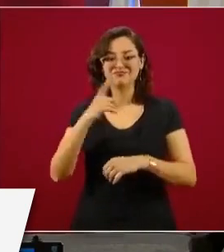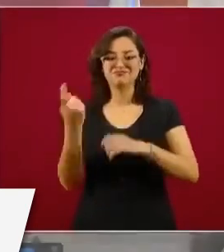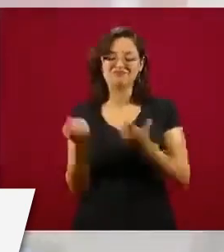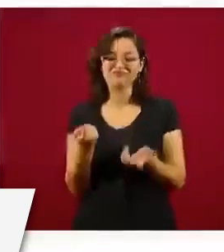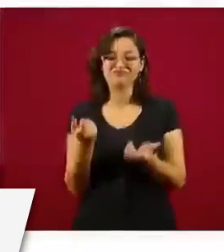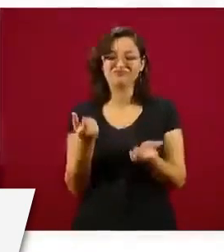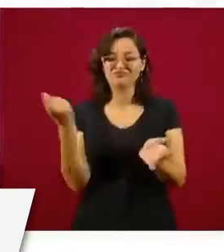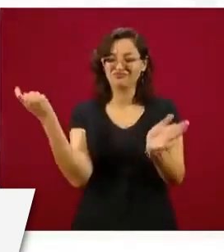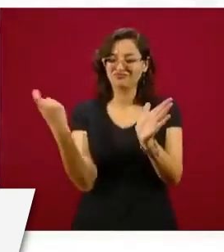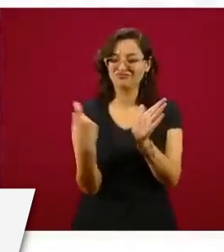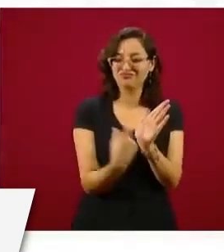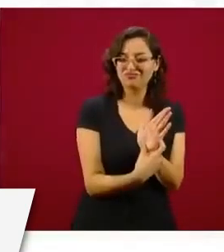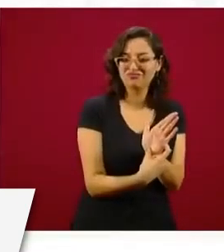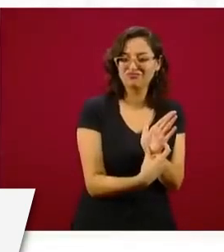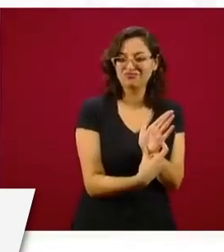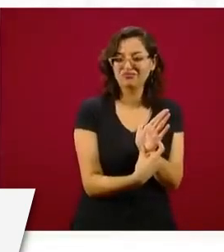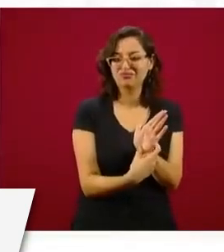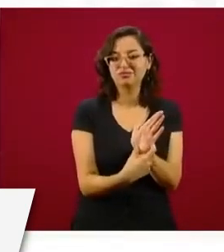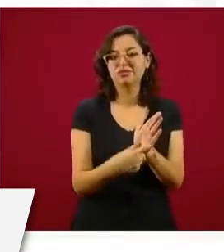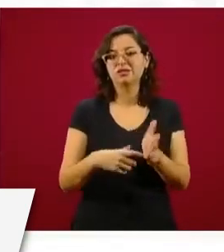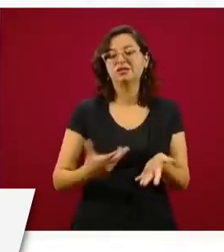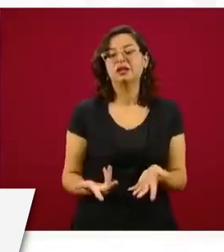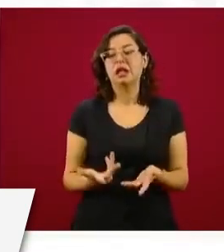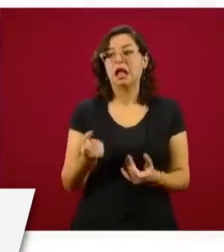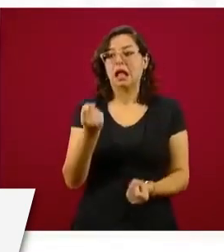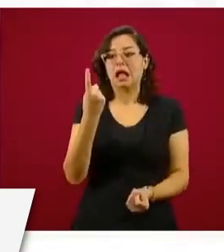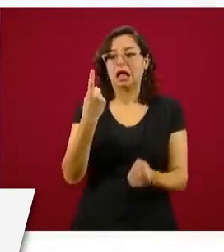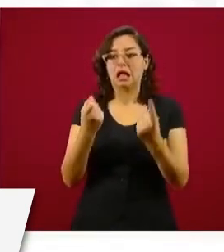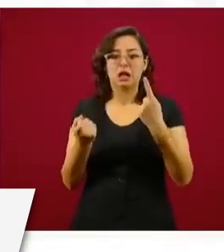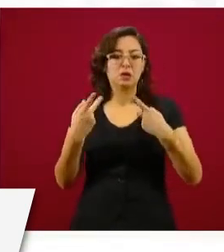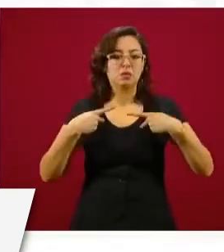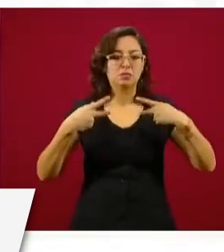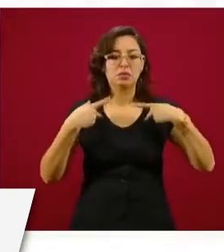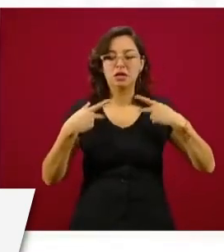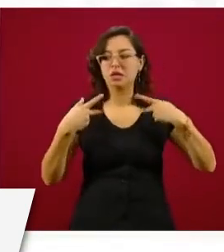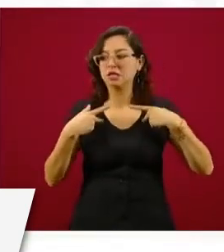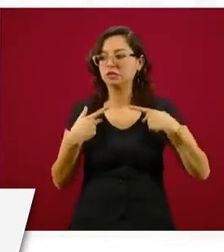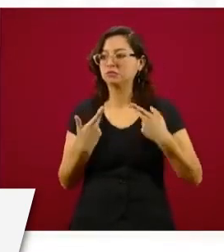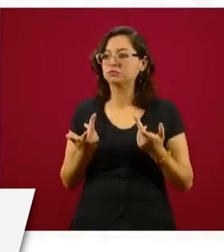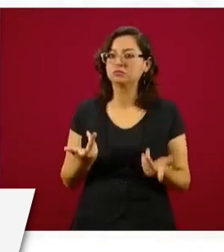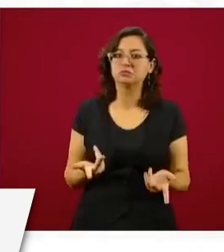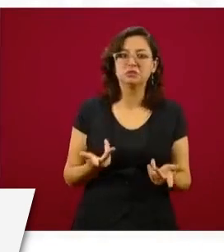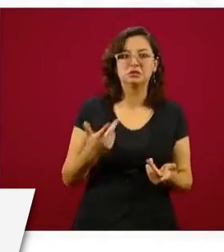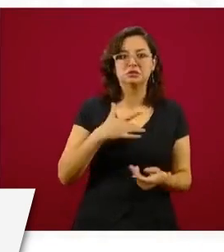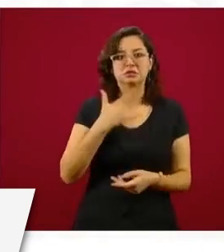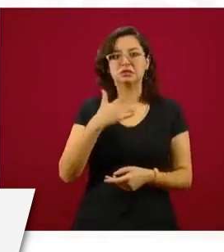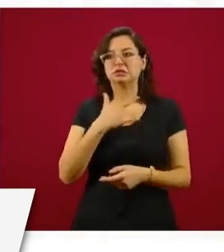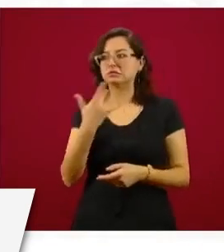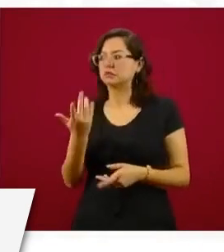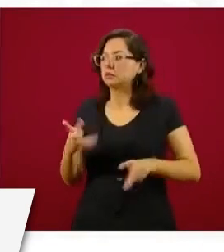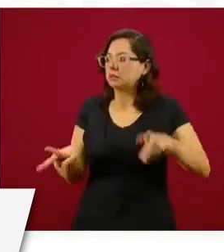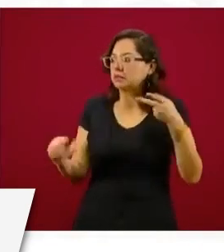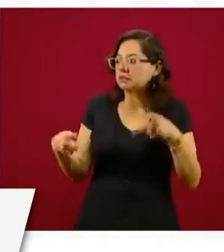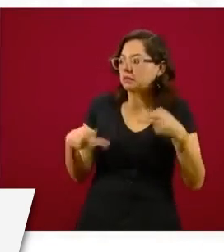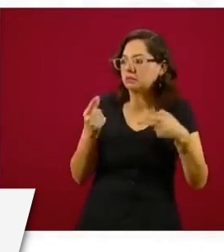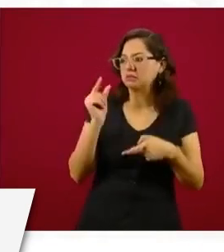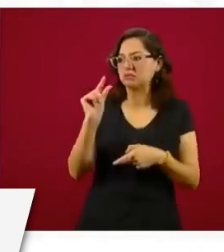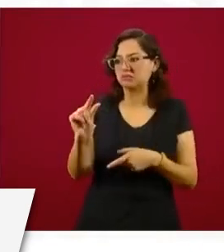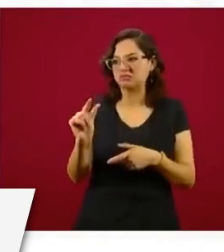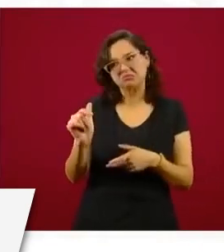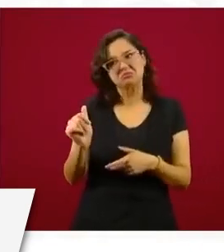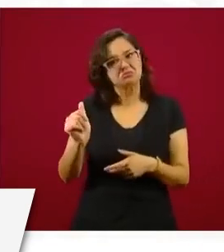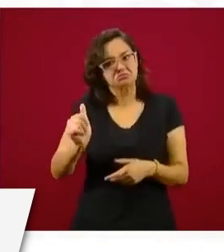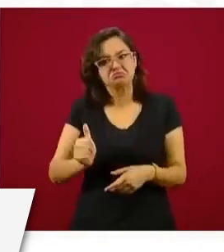que ahora que a algunos se les han bajado las ventas, lo quieren compensar robando y no lo vamos a permitir. Ahí